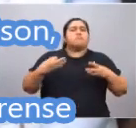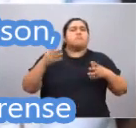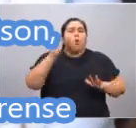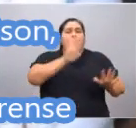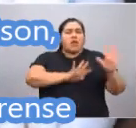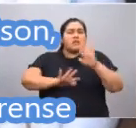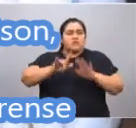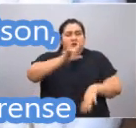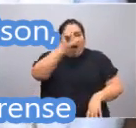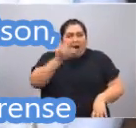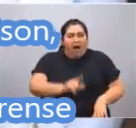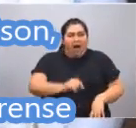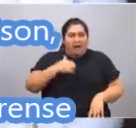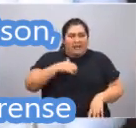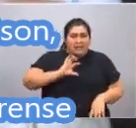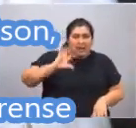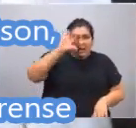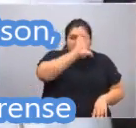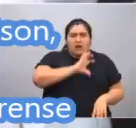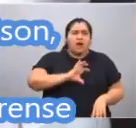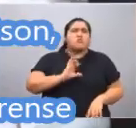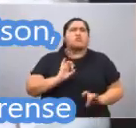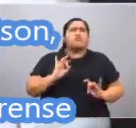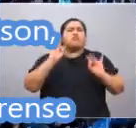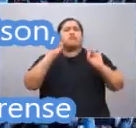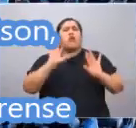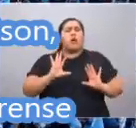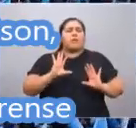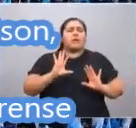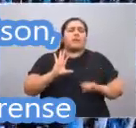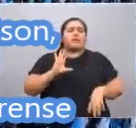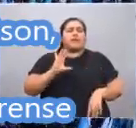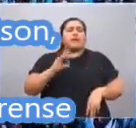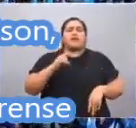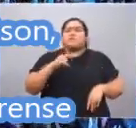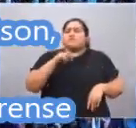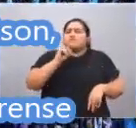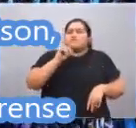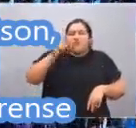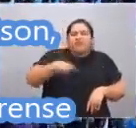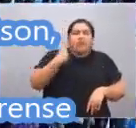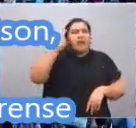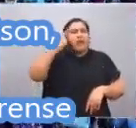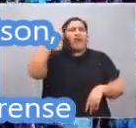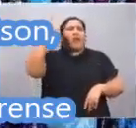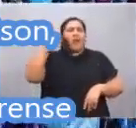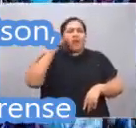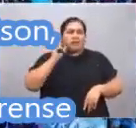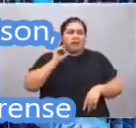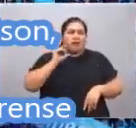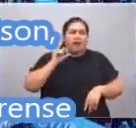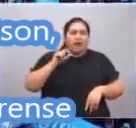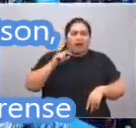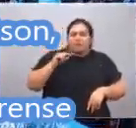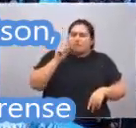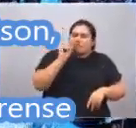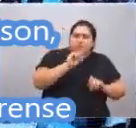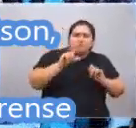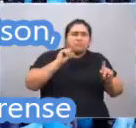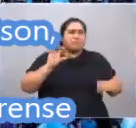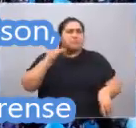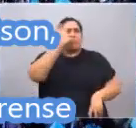país, no son simplemente producto de una ideología de cada uno de nosotros, de